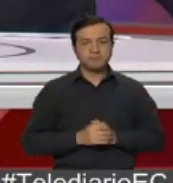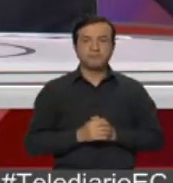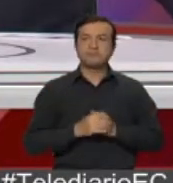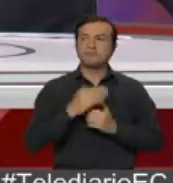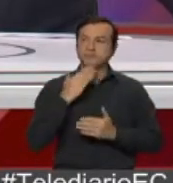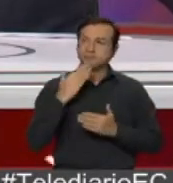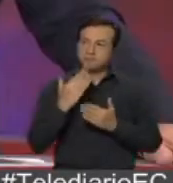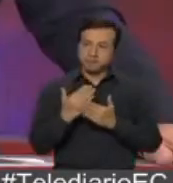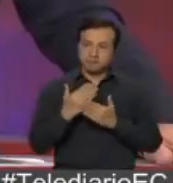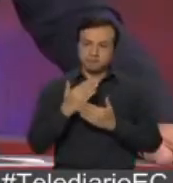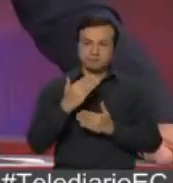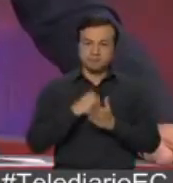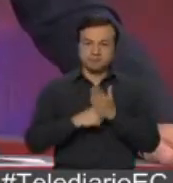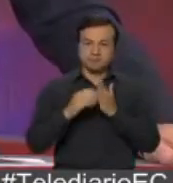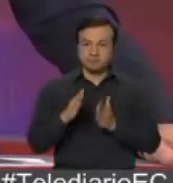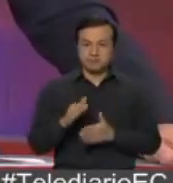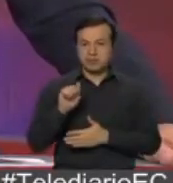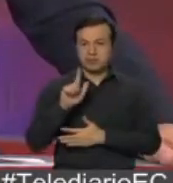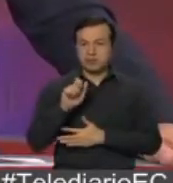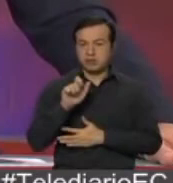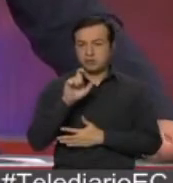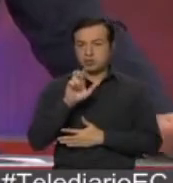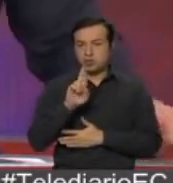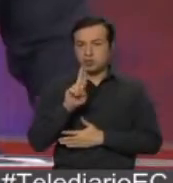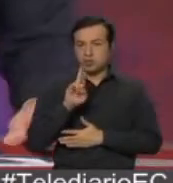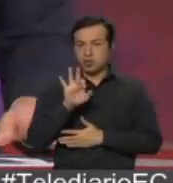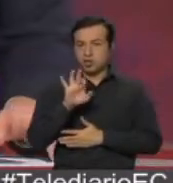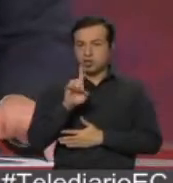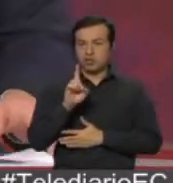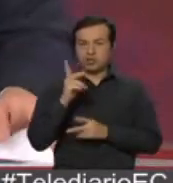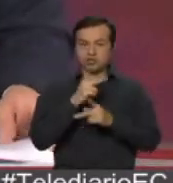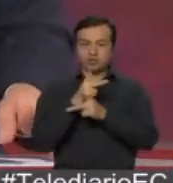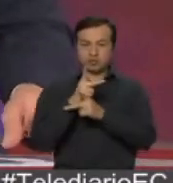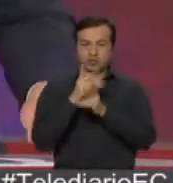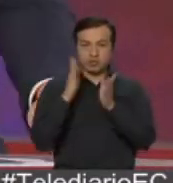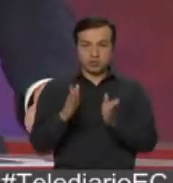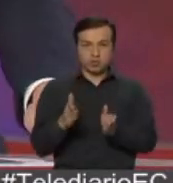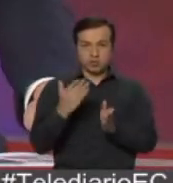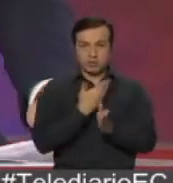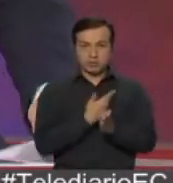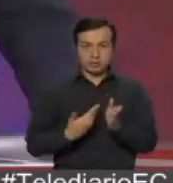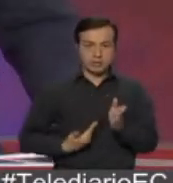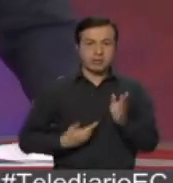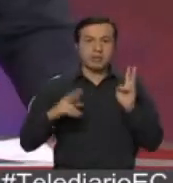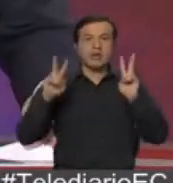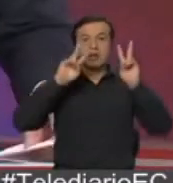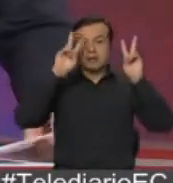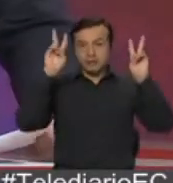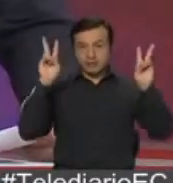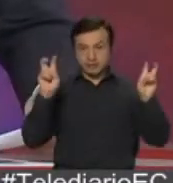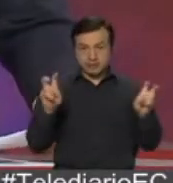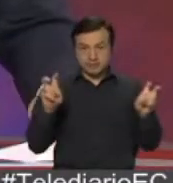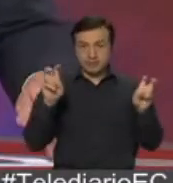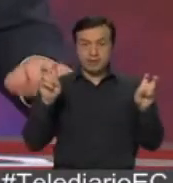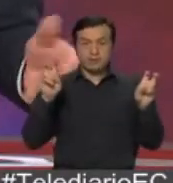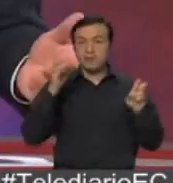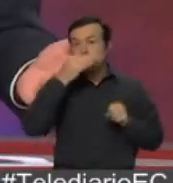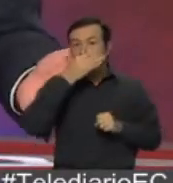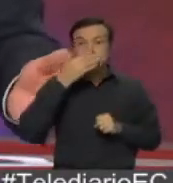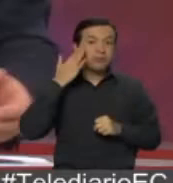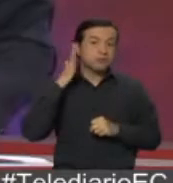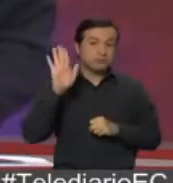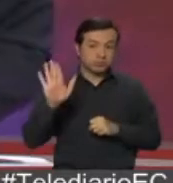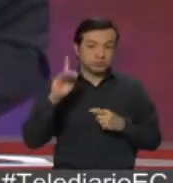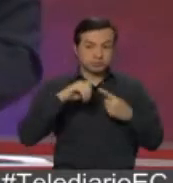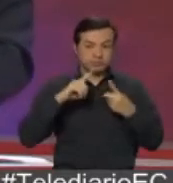Gracias. Agradecemos al ministro Alex Hurtado, consejero presidencial para asuntos amazónicos y también el